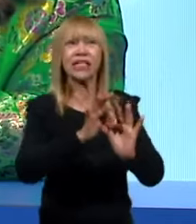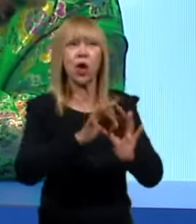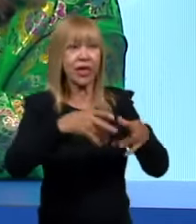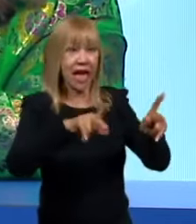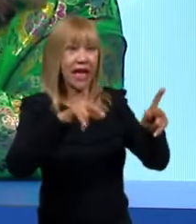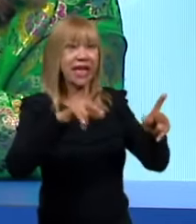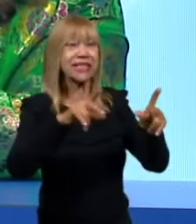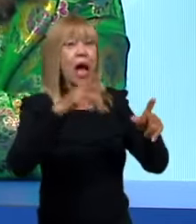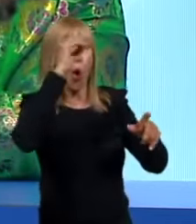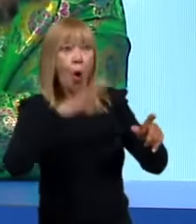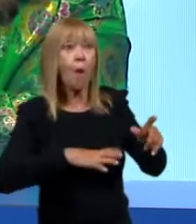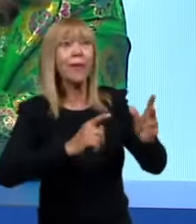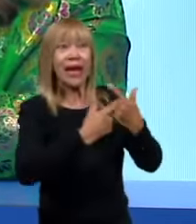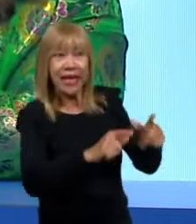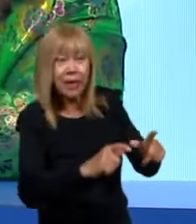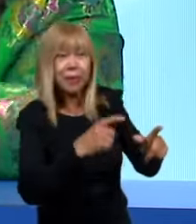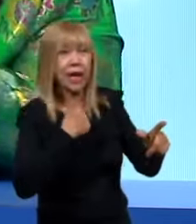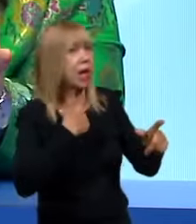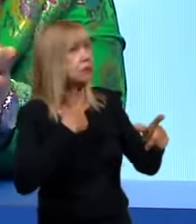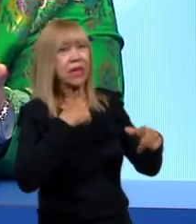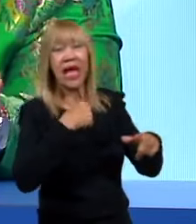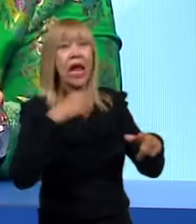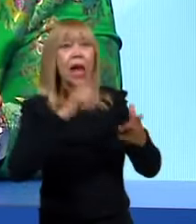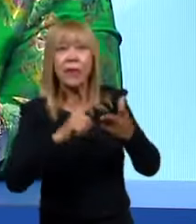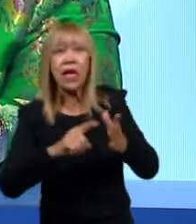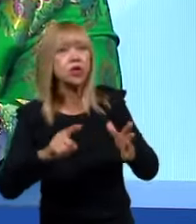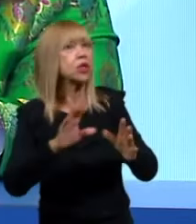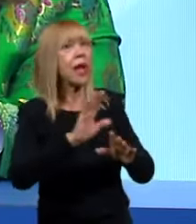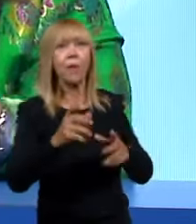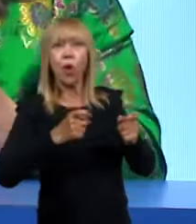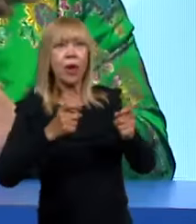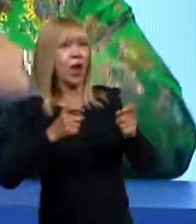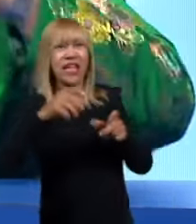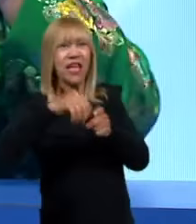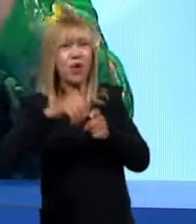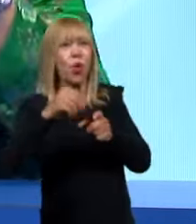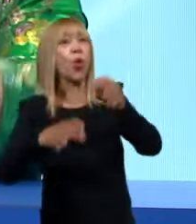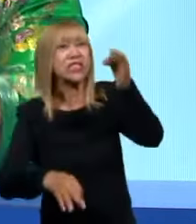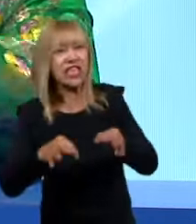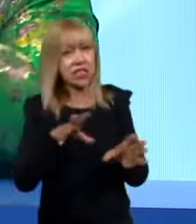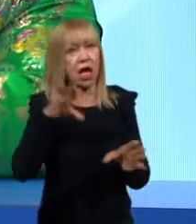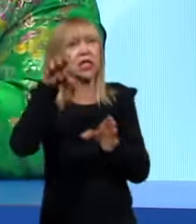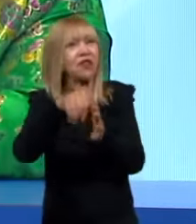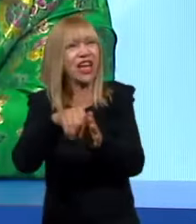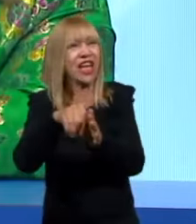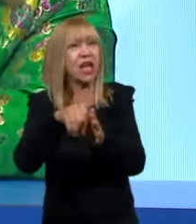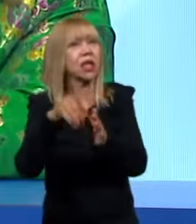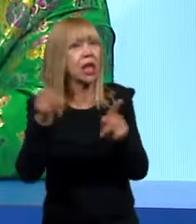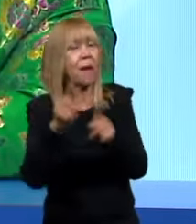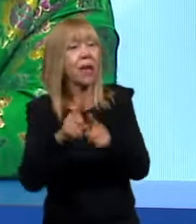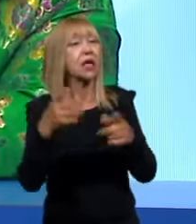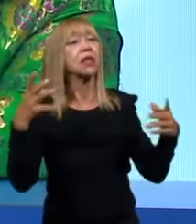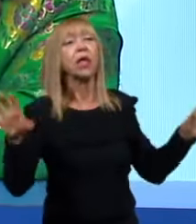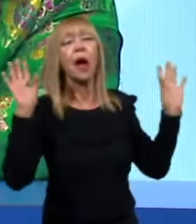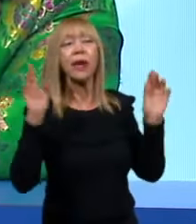esta persona libre. Lo segundo, que la investigación no hubiera sido manipulada internamente y que justicia hubiera intervenido rápidamente. Ya ha